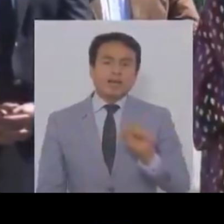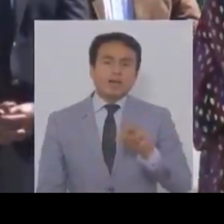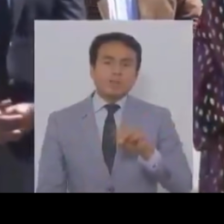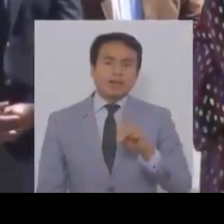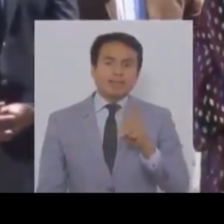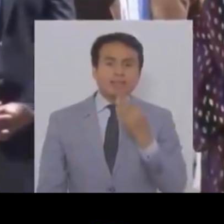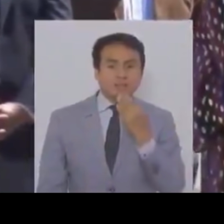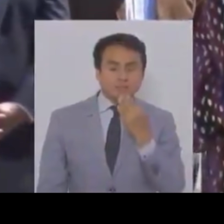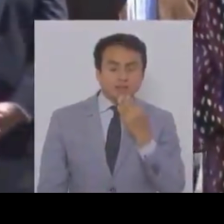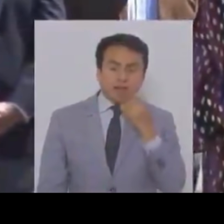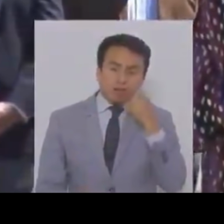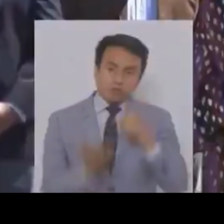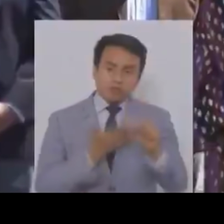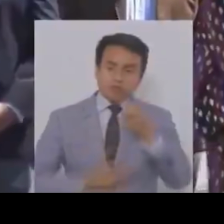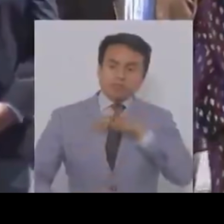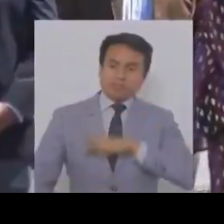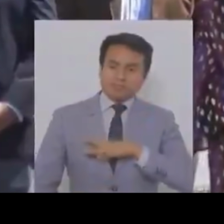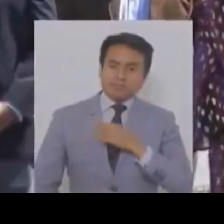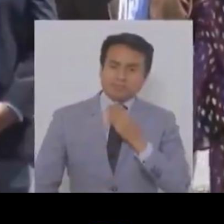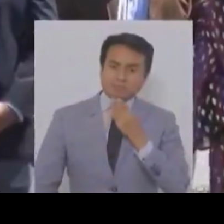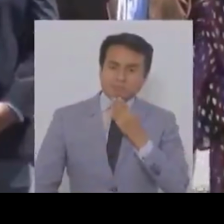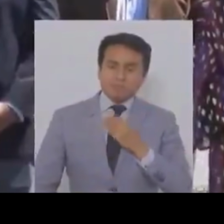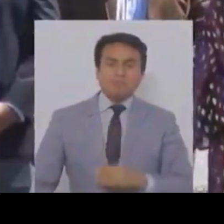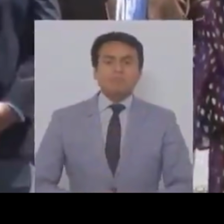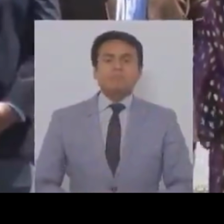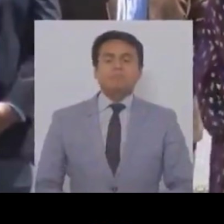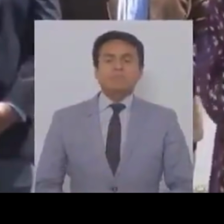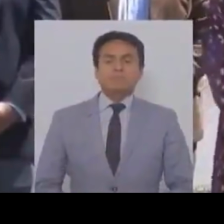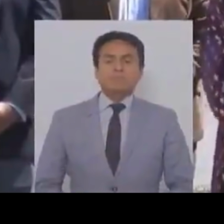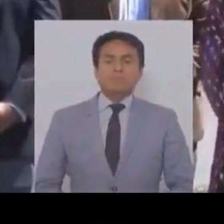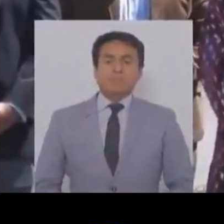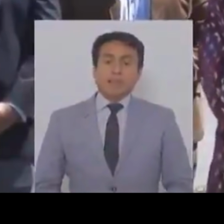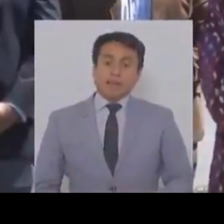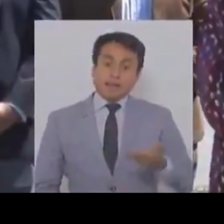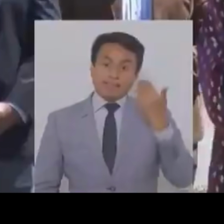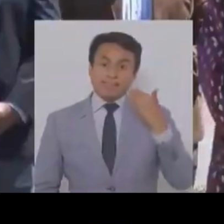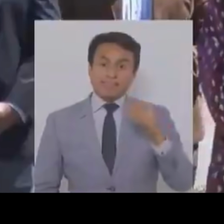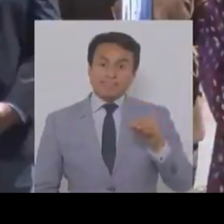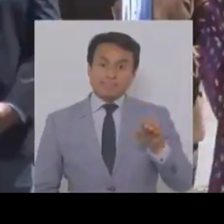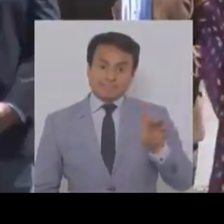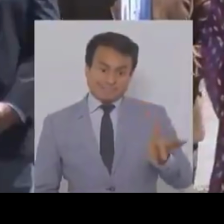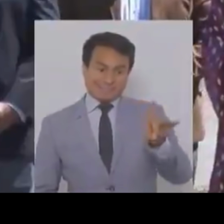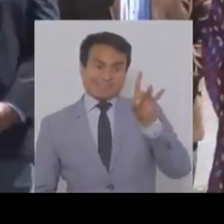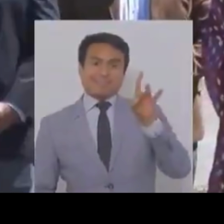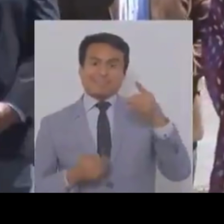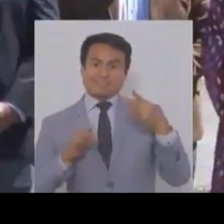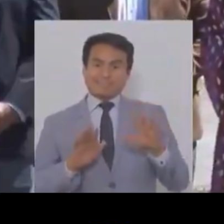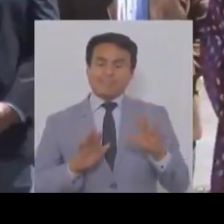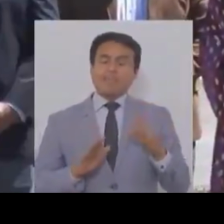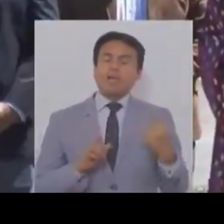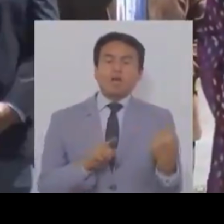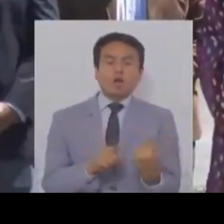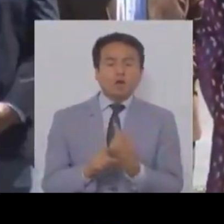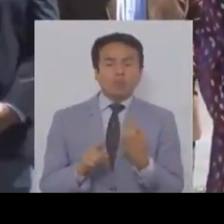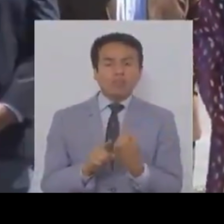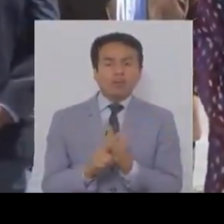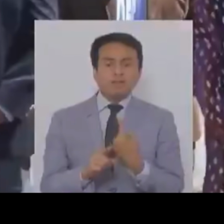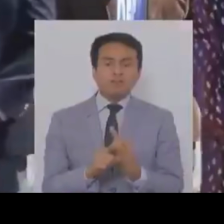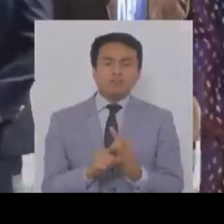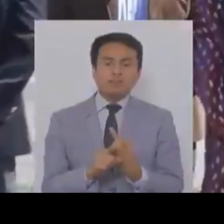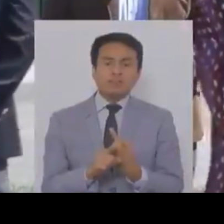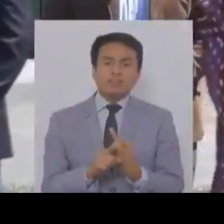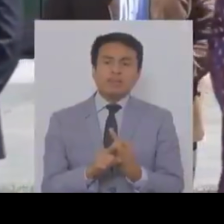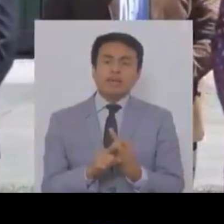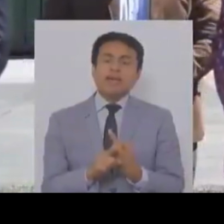un gran reconocimiento a chile la cuando fue electo conversamos con el entonces